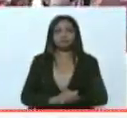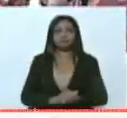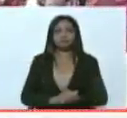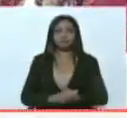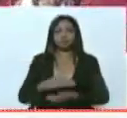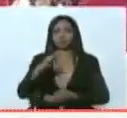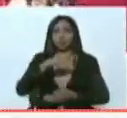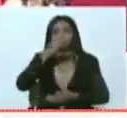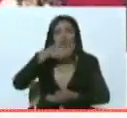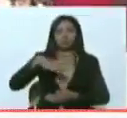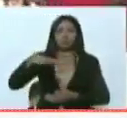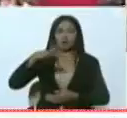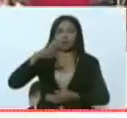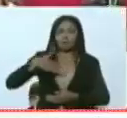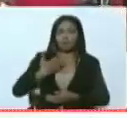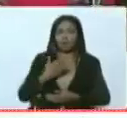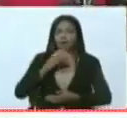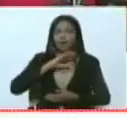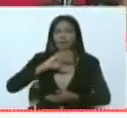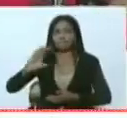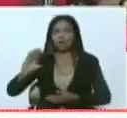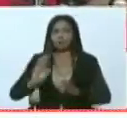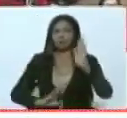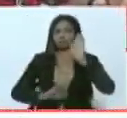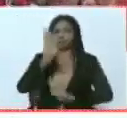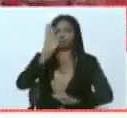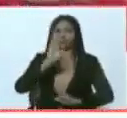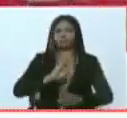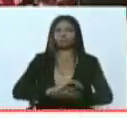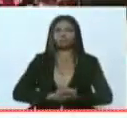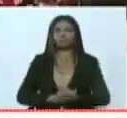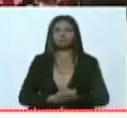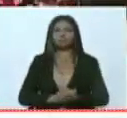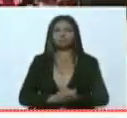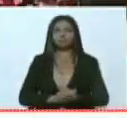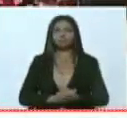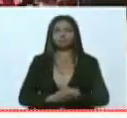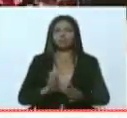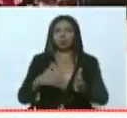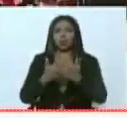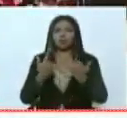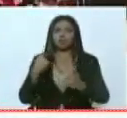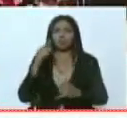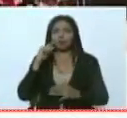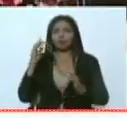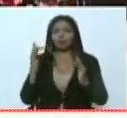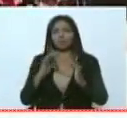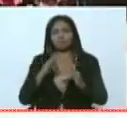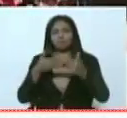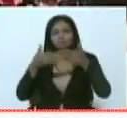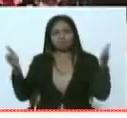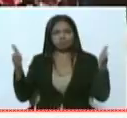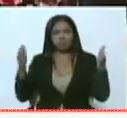Donde el pueblo puede, la patria se crece. Ahora, tenemos que dar paso, fíjense